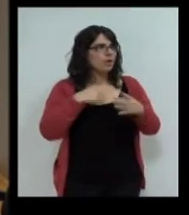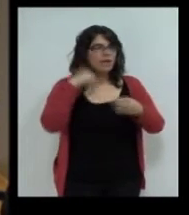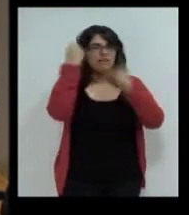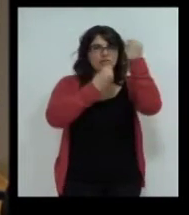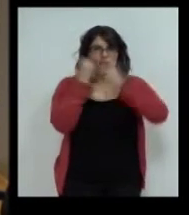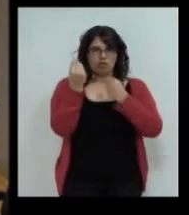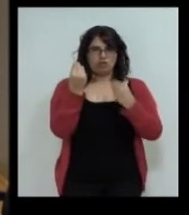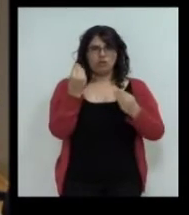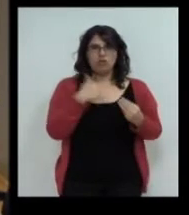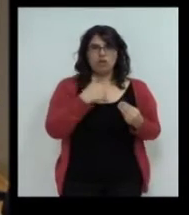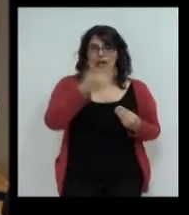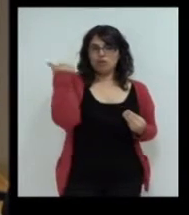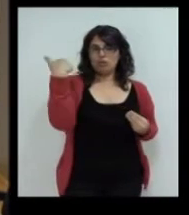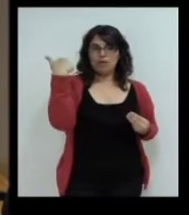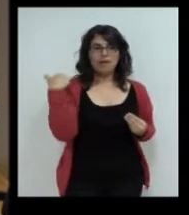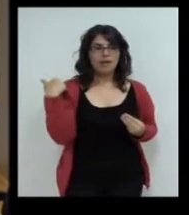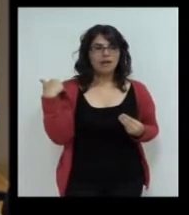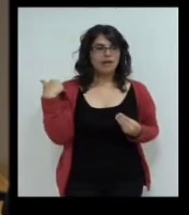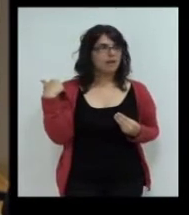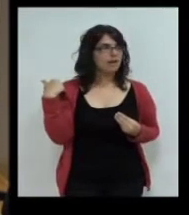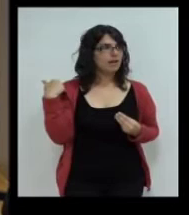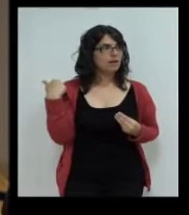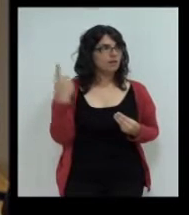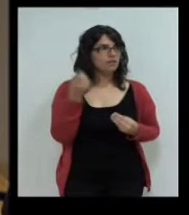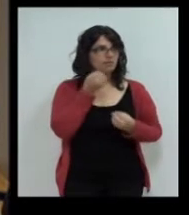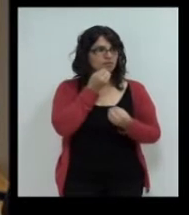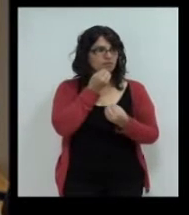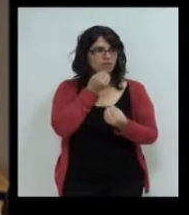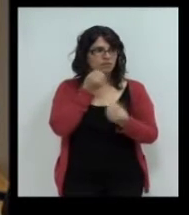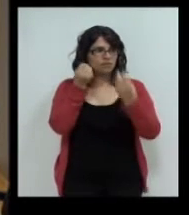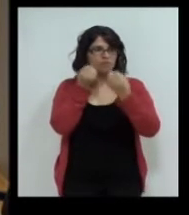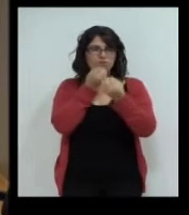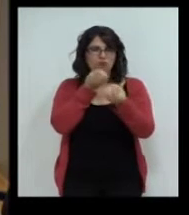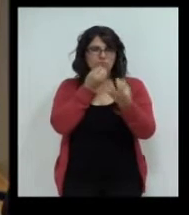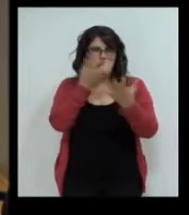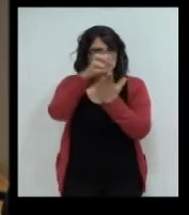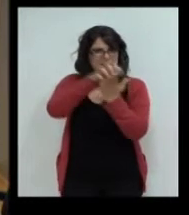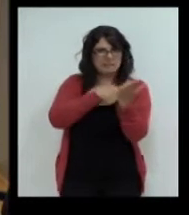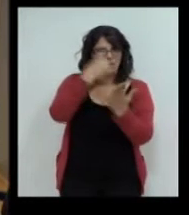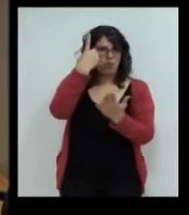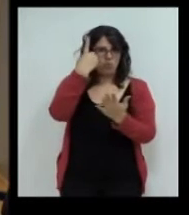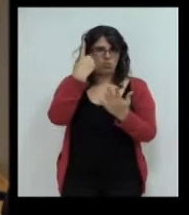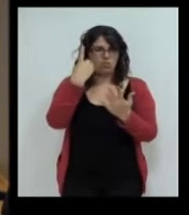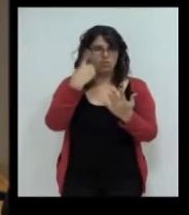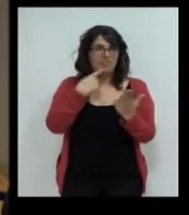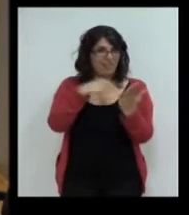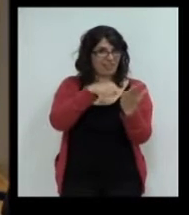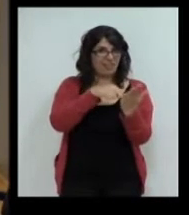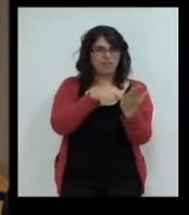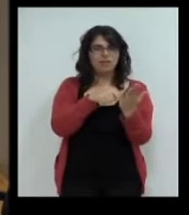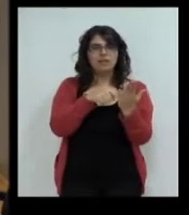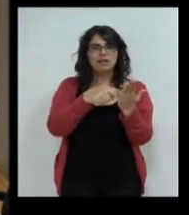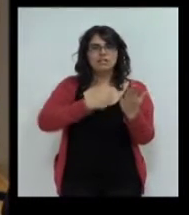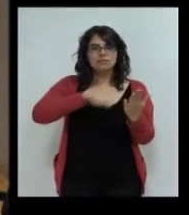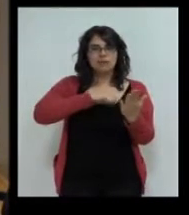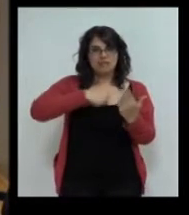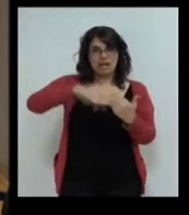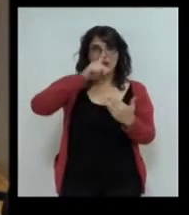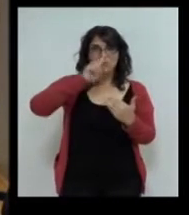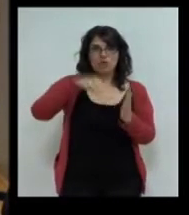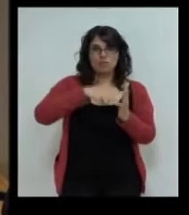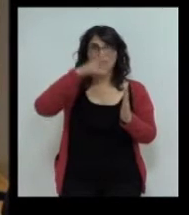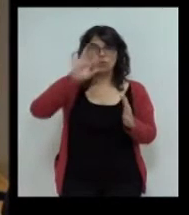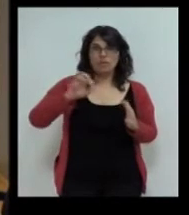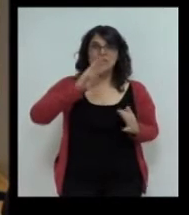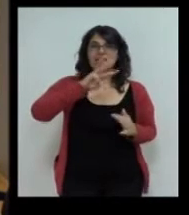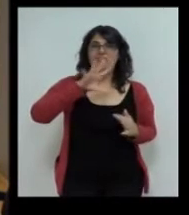otro día, leyendo así por ahí varios informes, en uno de ellos se decía que en España en el 2050 el